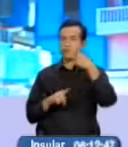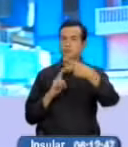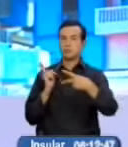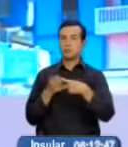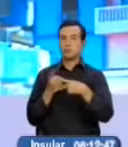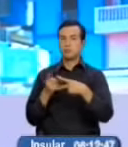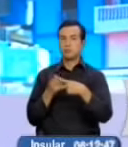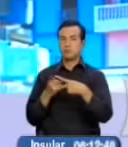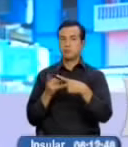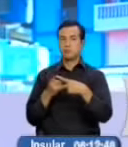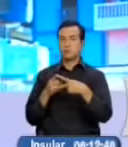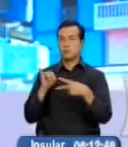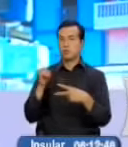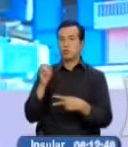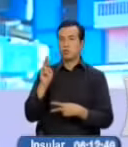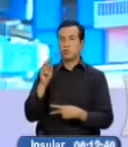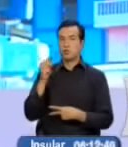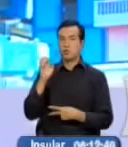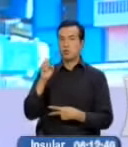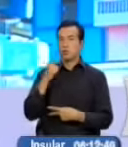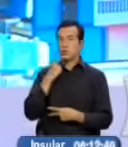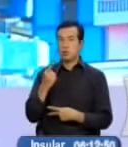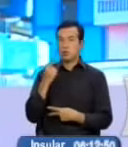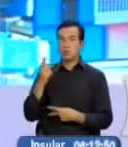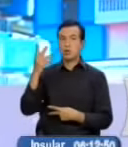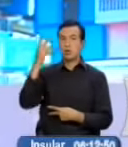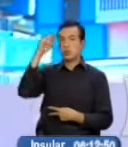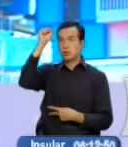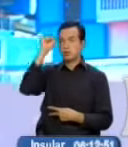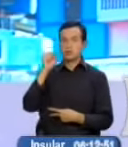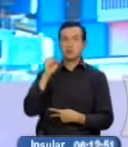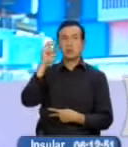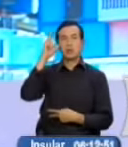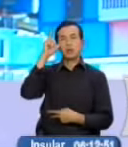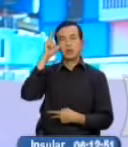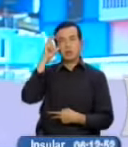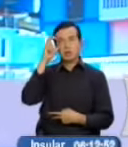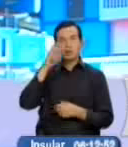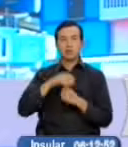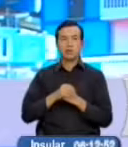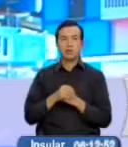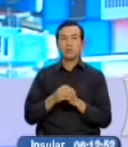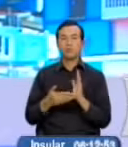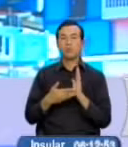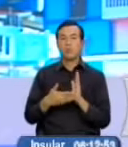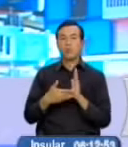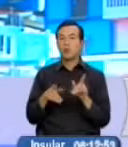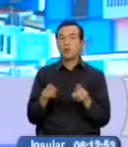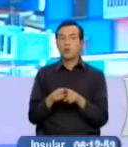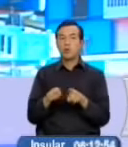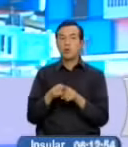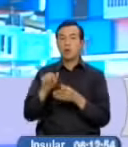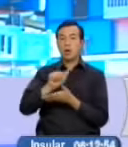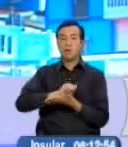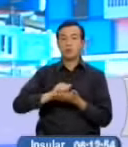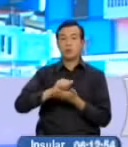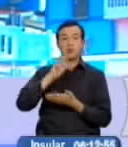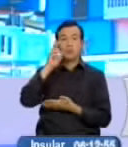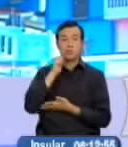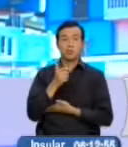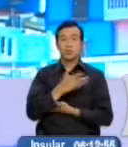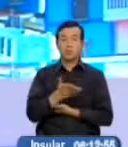cuando Jorge hace énfasis de que habla de la sierra, creo que es muy ejemplificador lo que pasa en Azuay, en